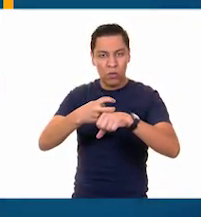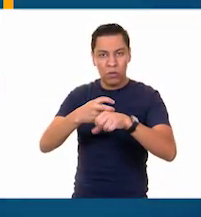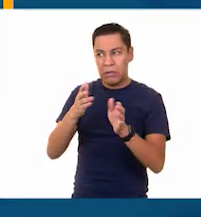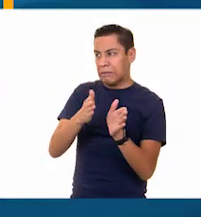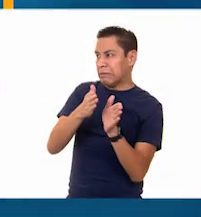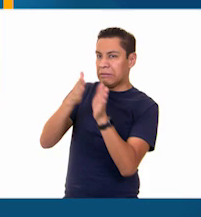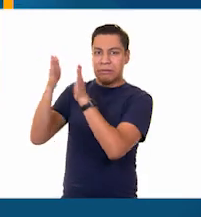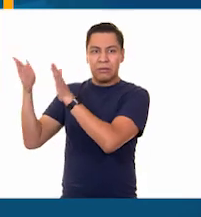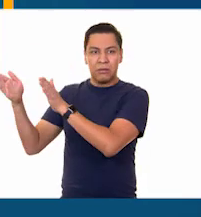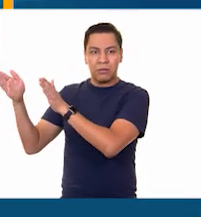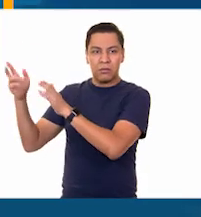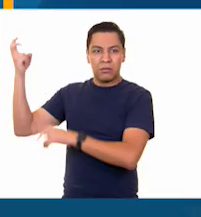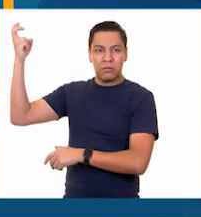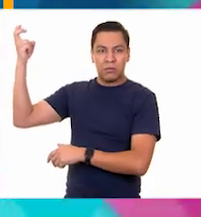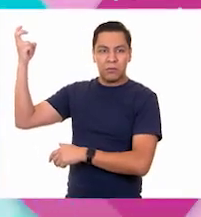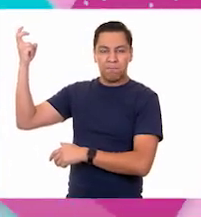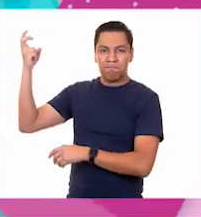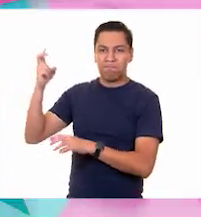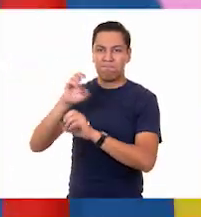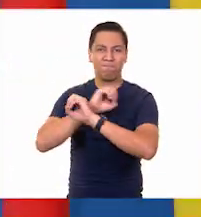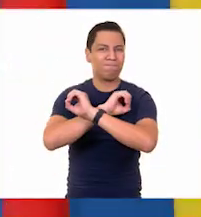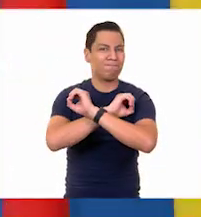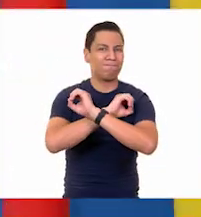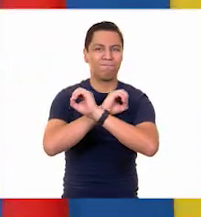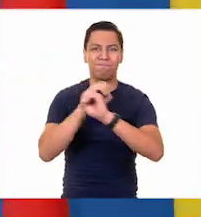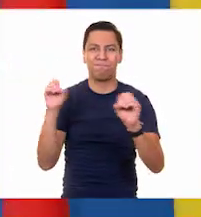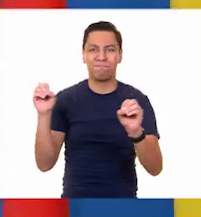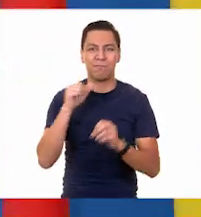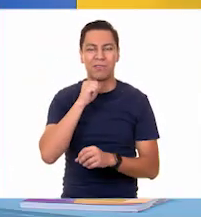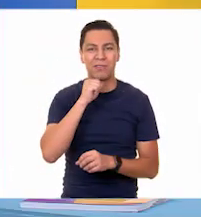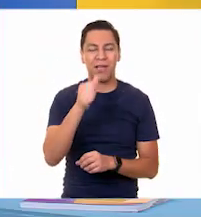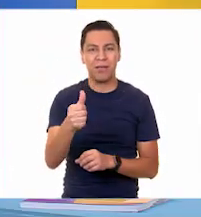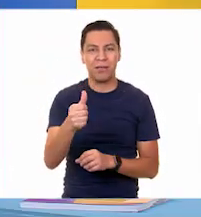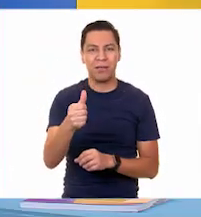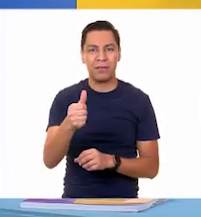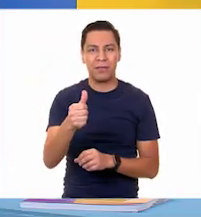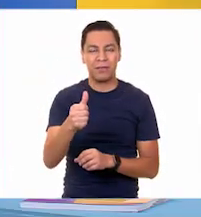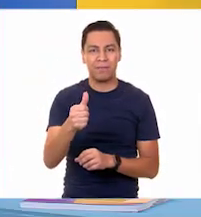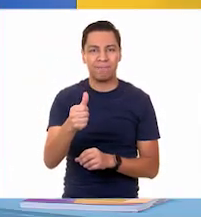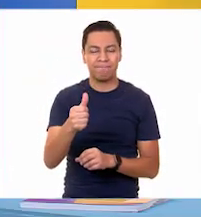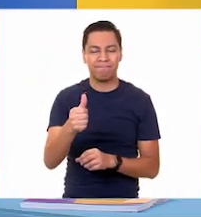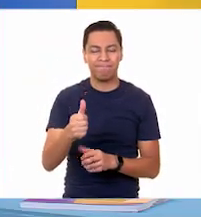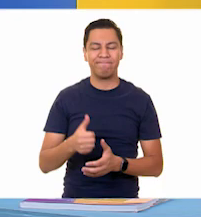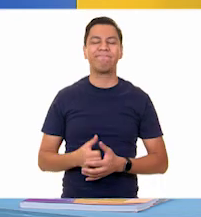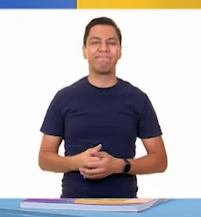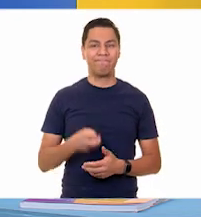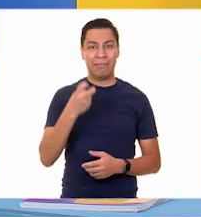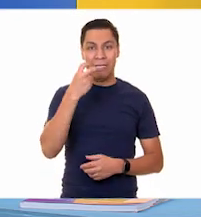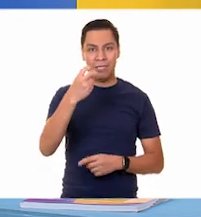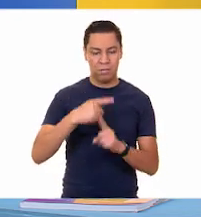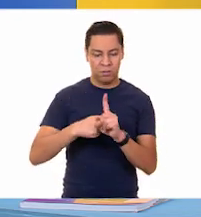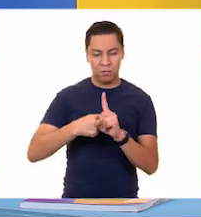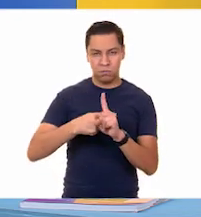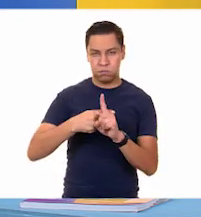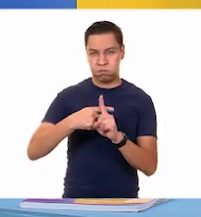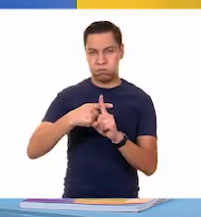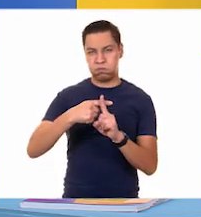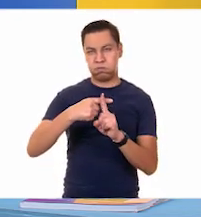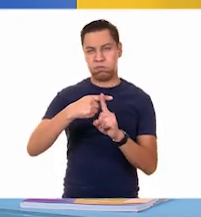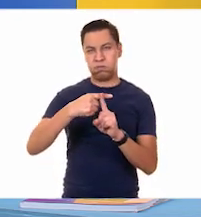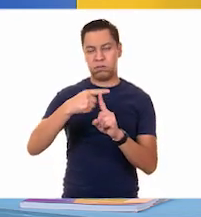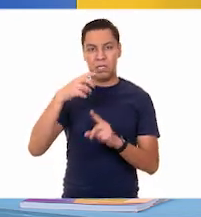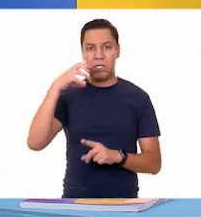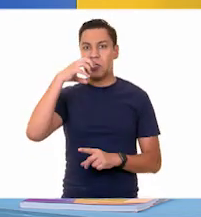nada. Maestra, ¿y qué ocasionó su extinción? Pues el aumento de la temperatura terrestre, a la cual